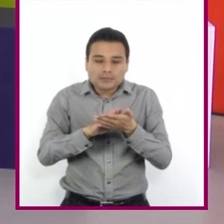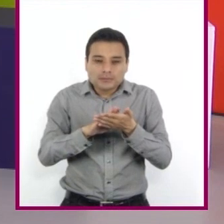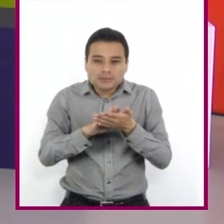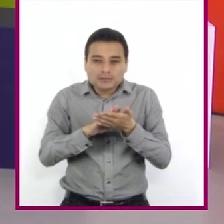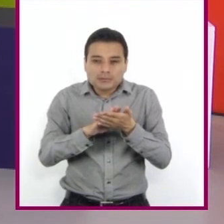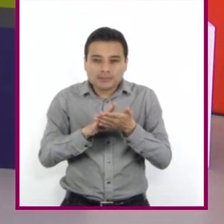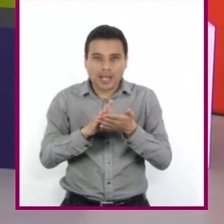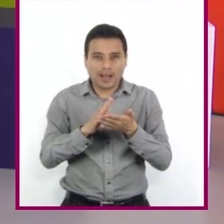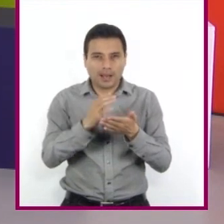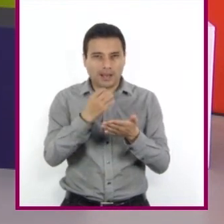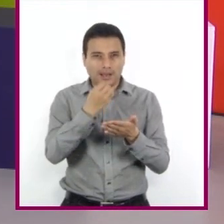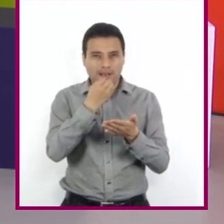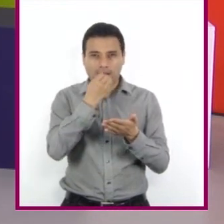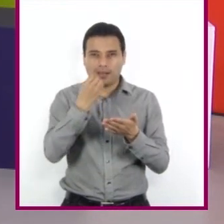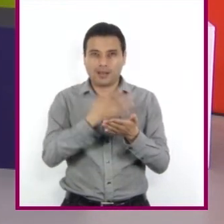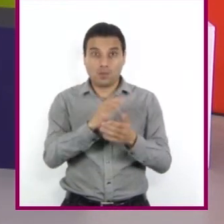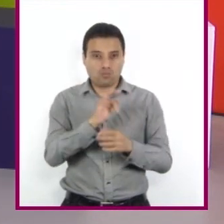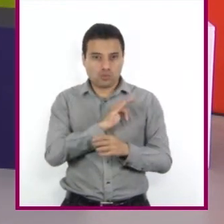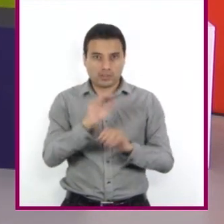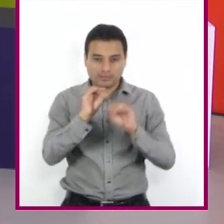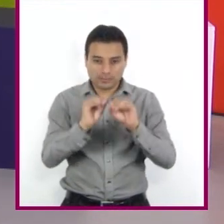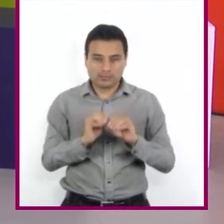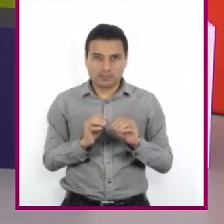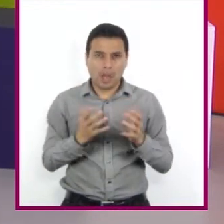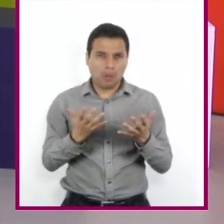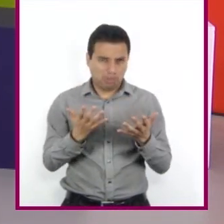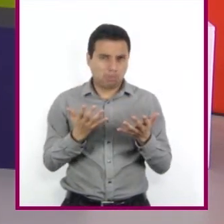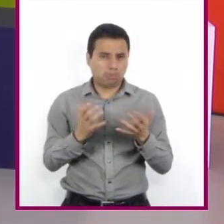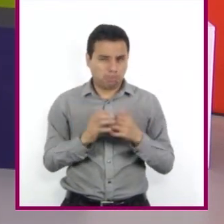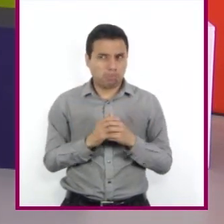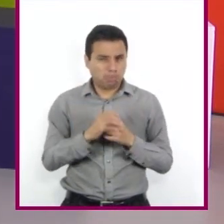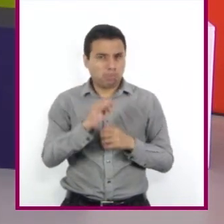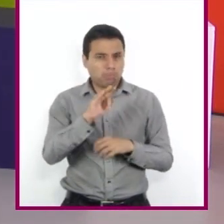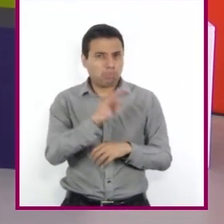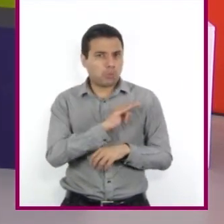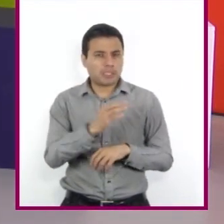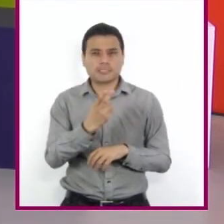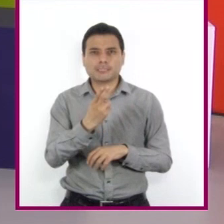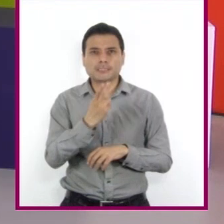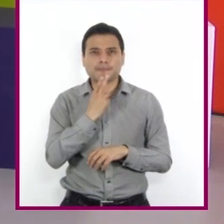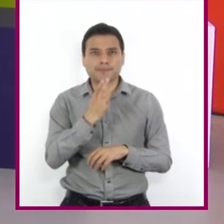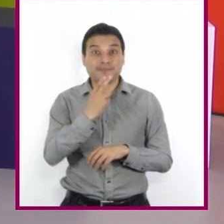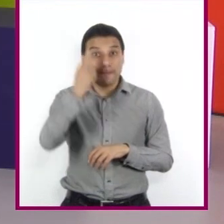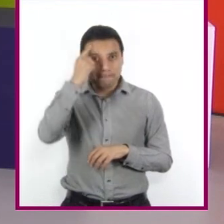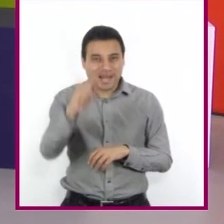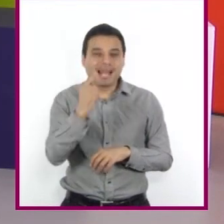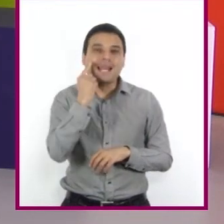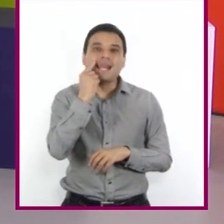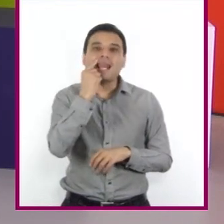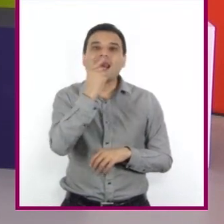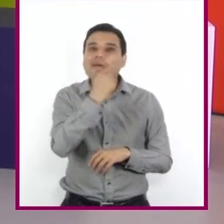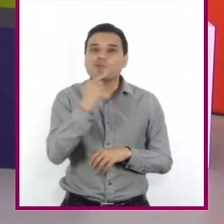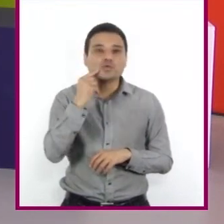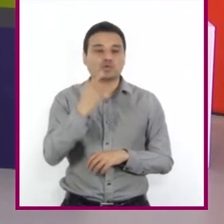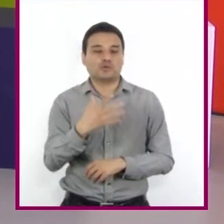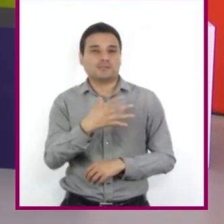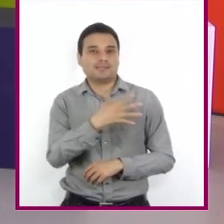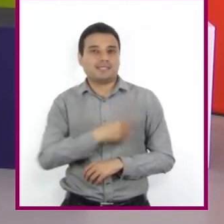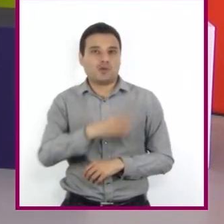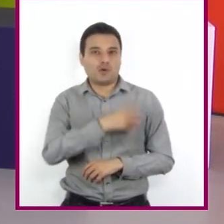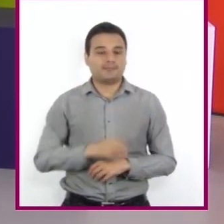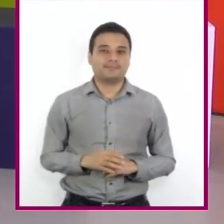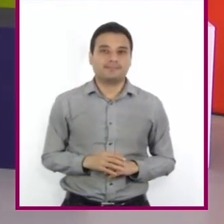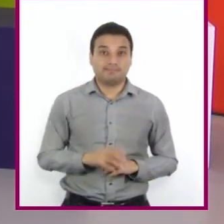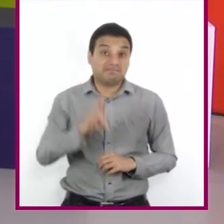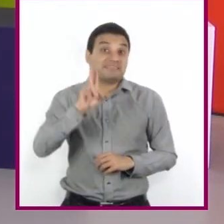poniendo aquí, ¿no? Sí, creo que estas nos pueden servir para los labios de mi hijo. Ah, claro. A ver,